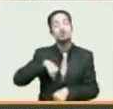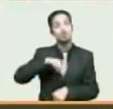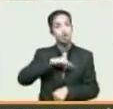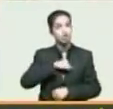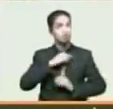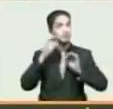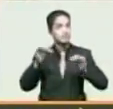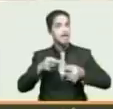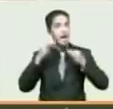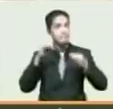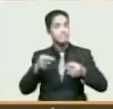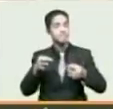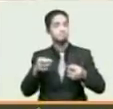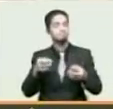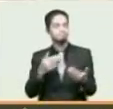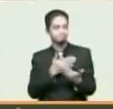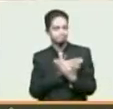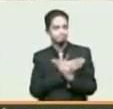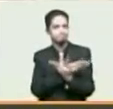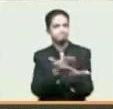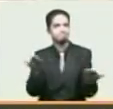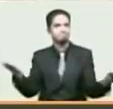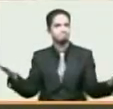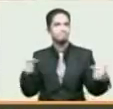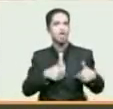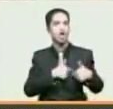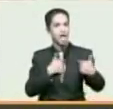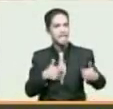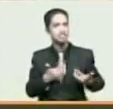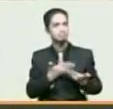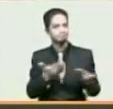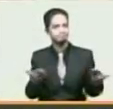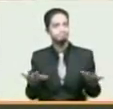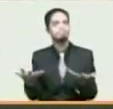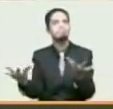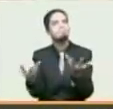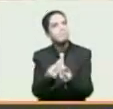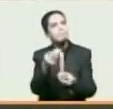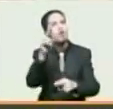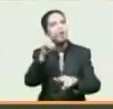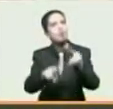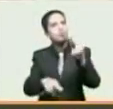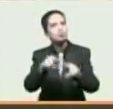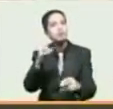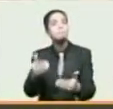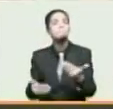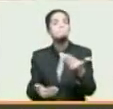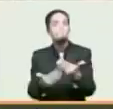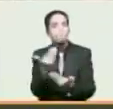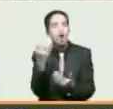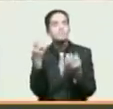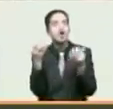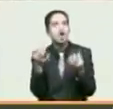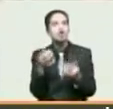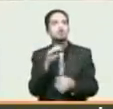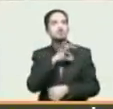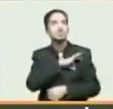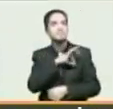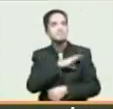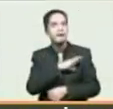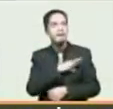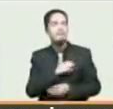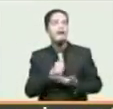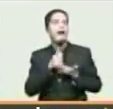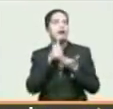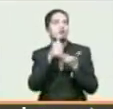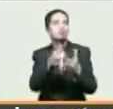hecho, les abrimos nuestros brazos y nuestros corazones. Vamos a construir un modelo económico, social, que garantice a